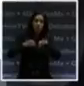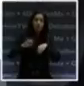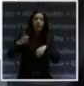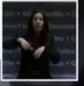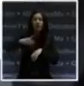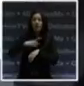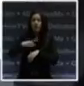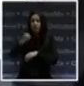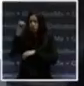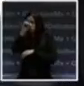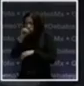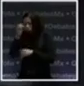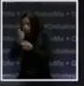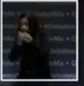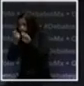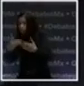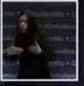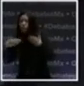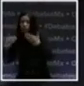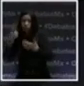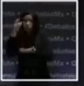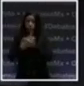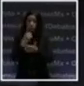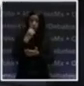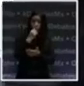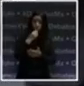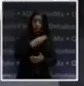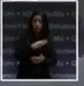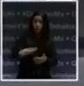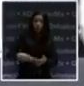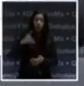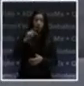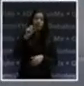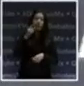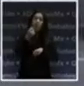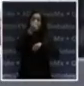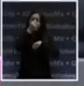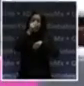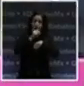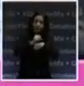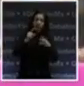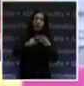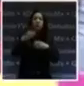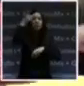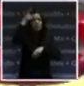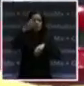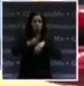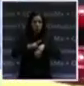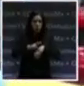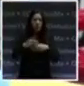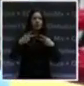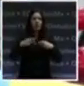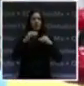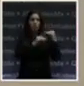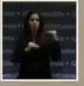control de confianza. No solamente a los policías municipales, sino al nivel de secretarios hasta directivos y mandos medios.